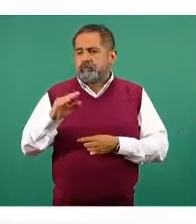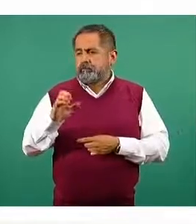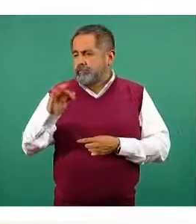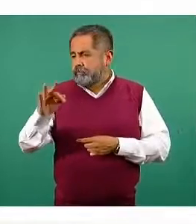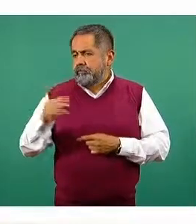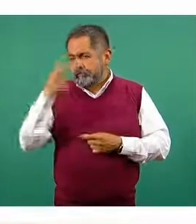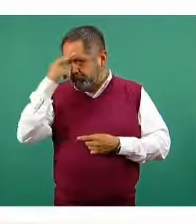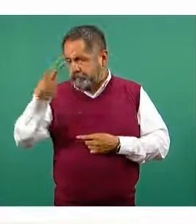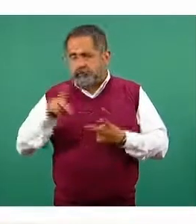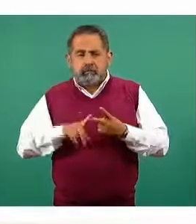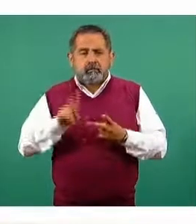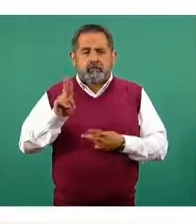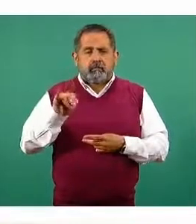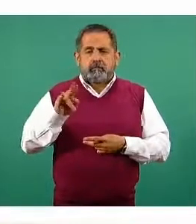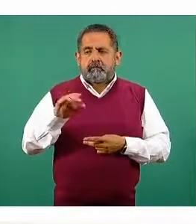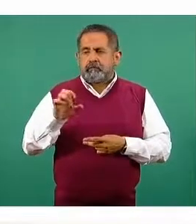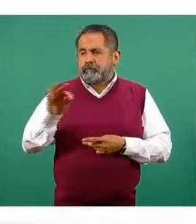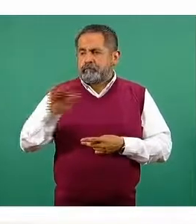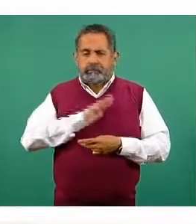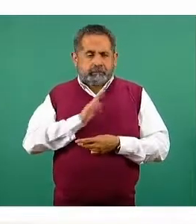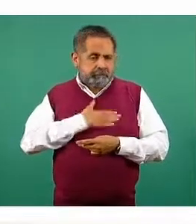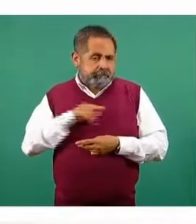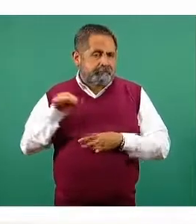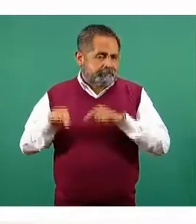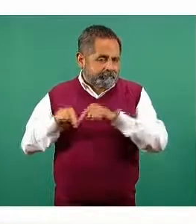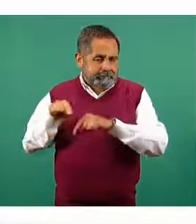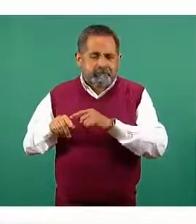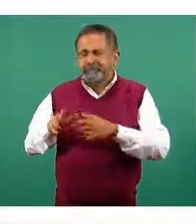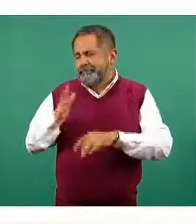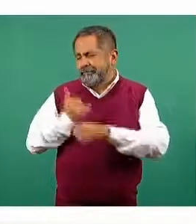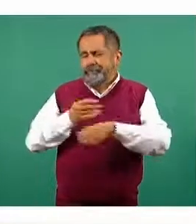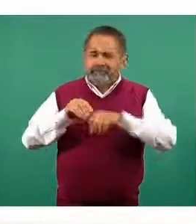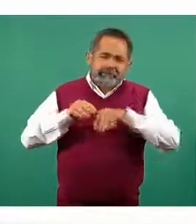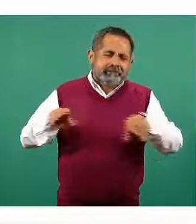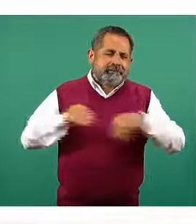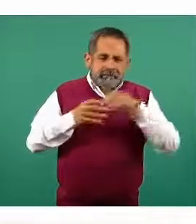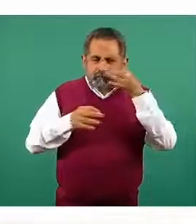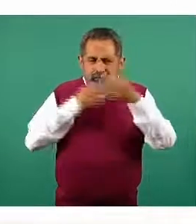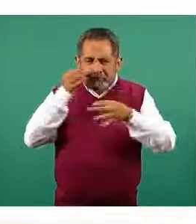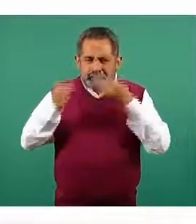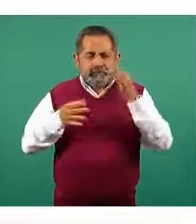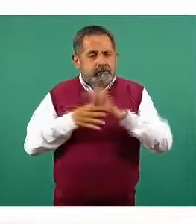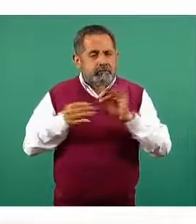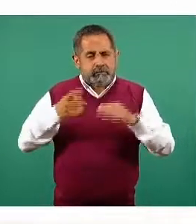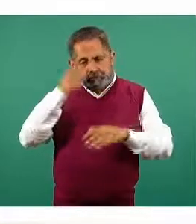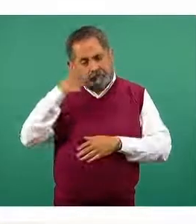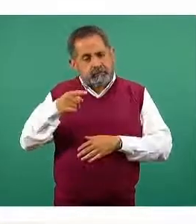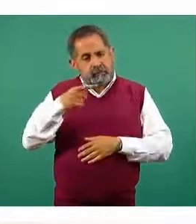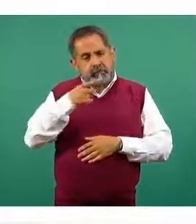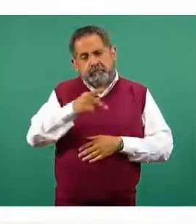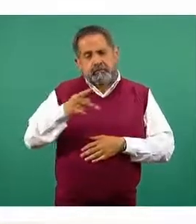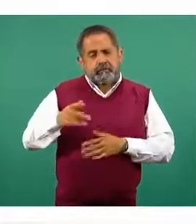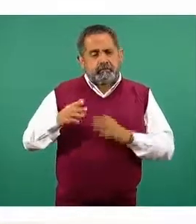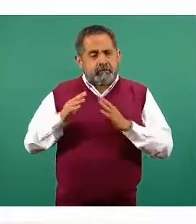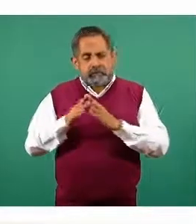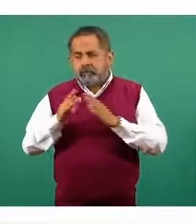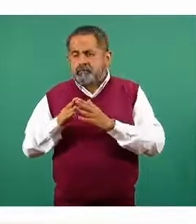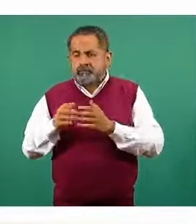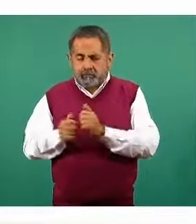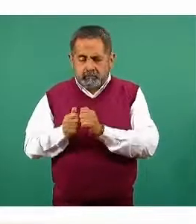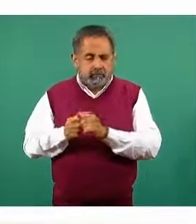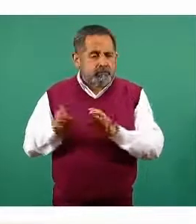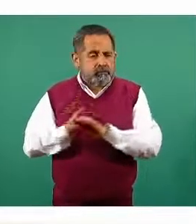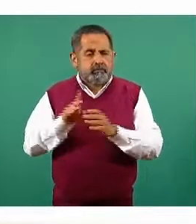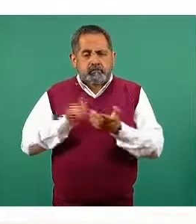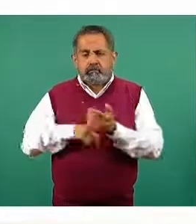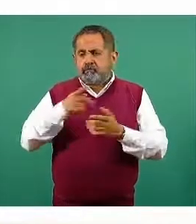en español, se tiene la mejor información disponible para que usted en casa, desde su dispositivo